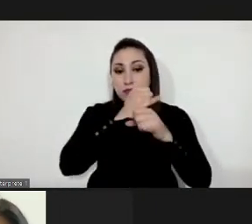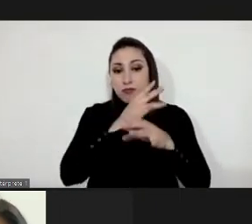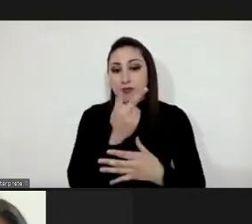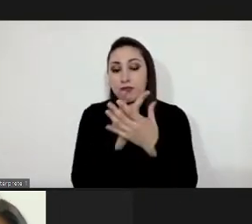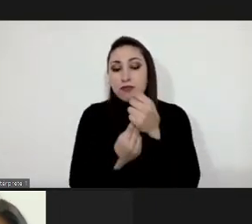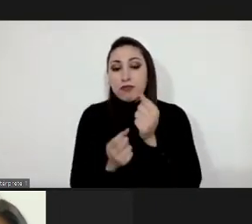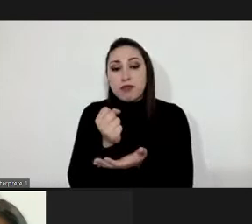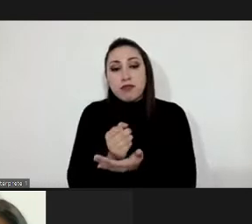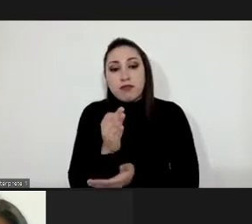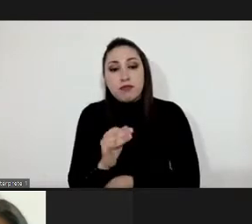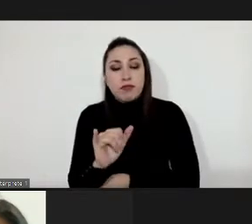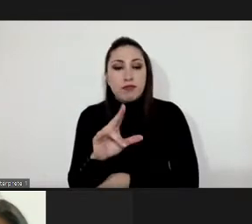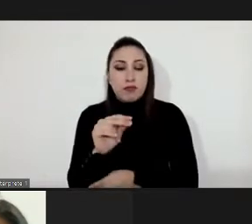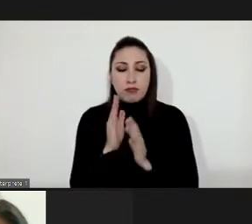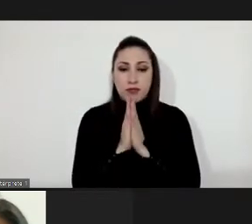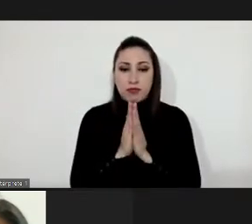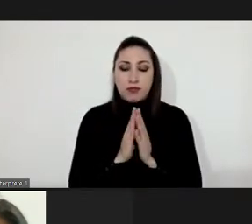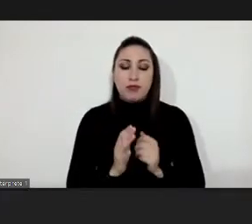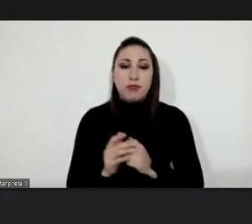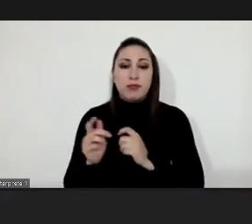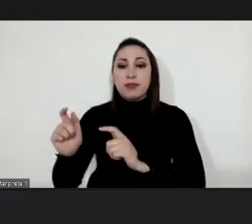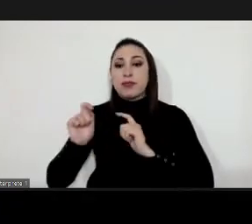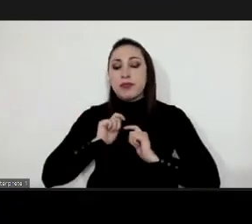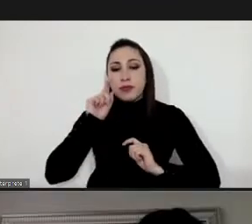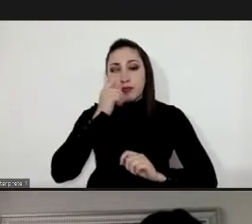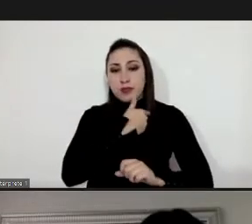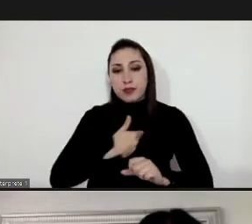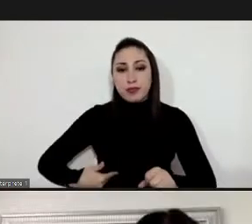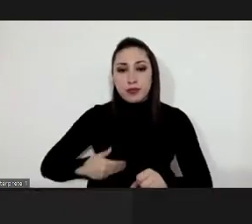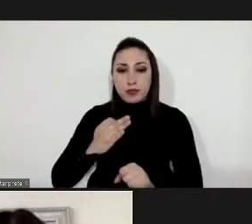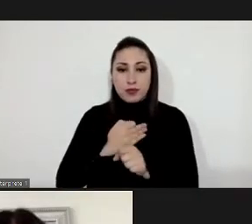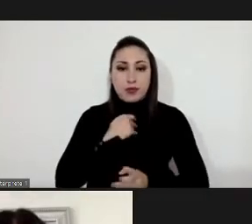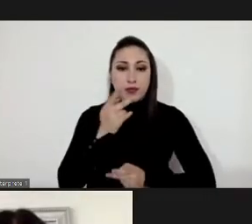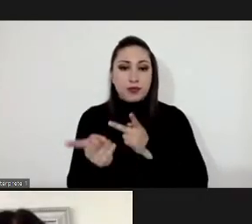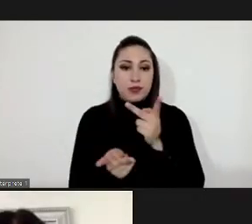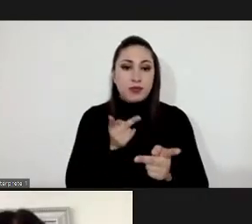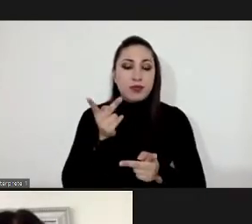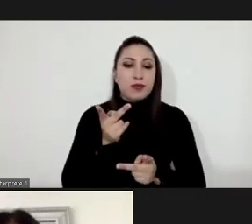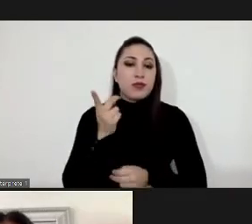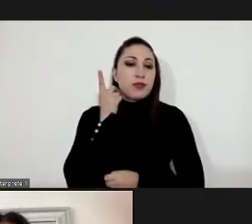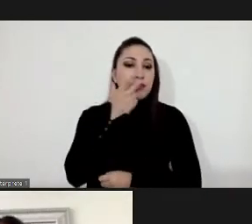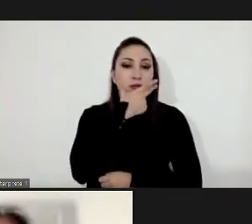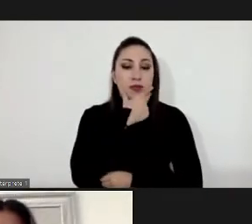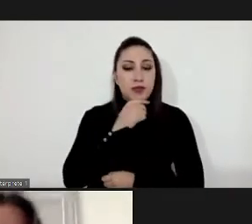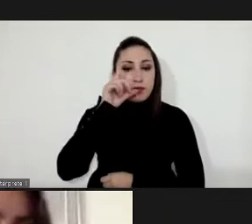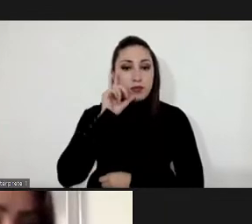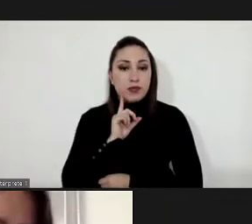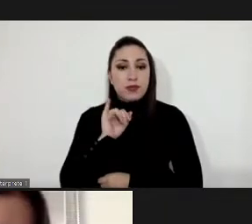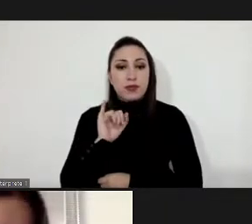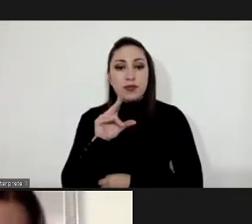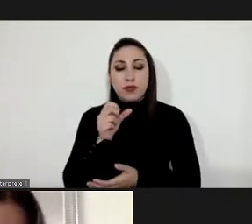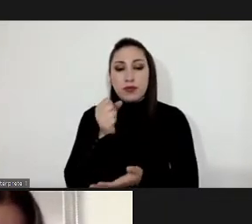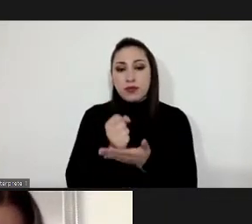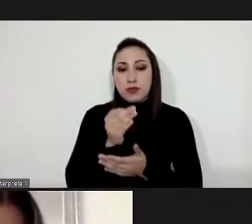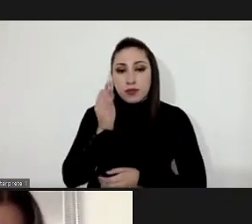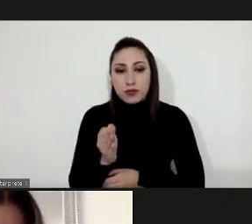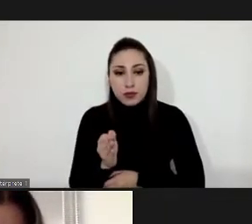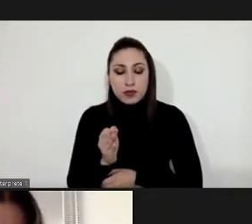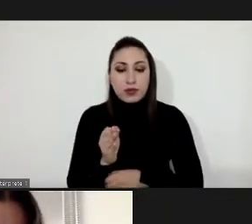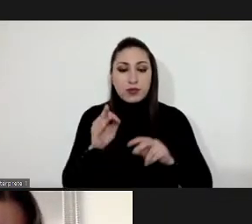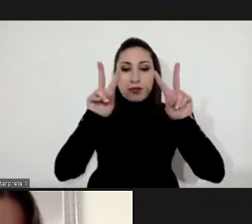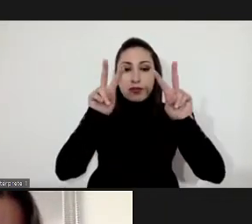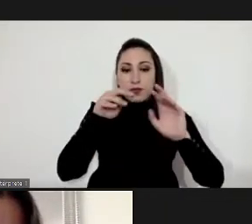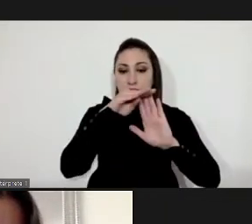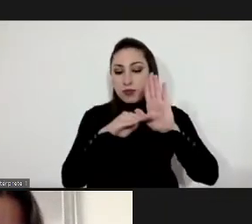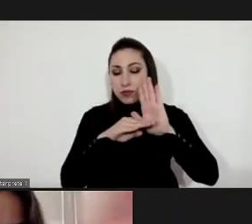términos. Por instrucciones de la presidencia, se consulta en un solo acto a las diputadas y diputados integrantes si se dispensa la